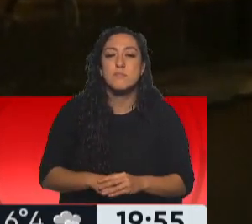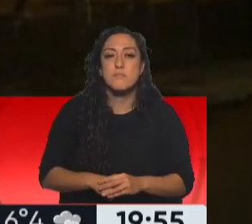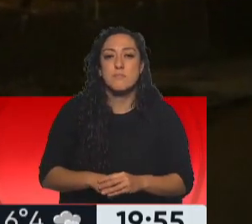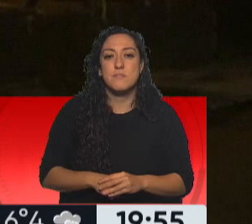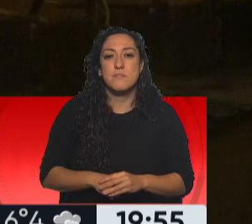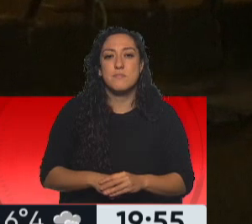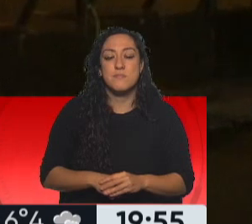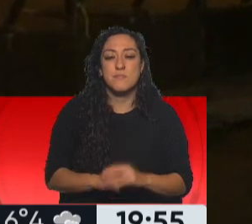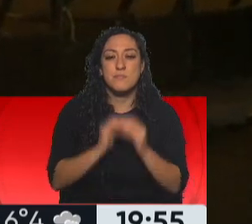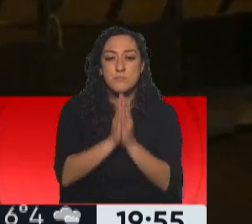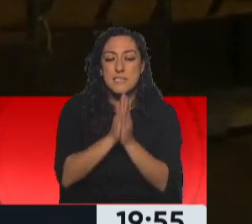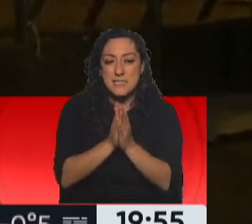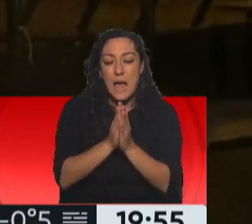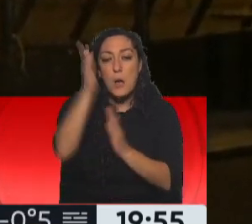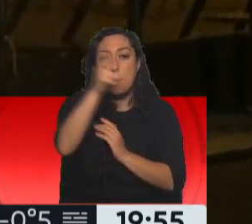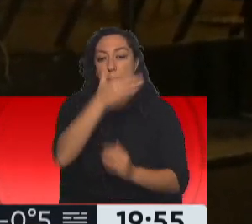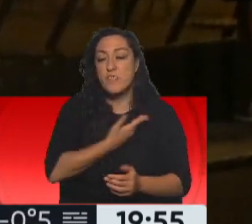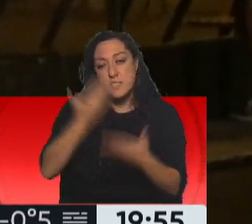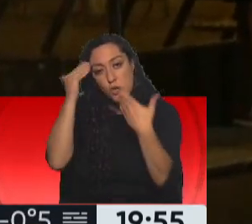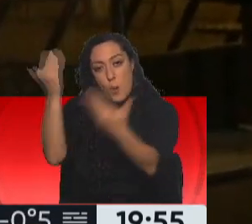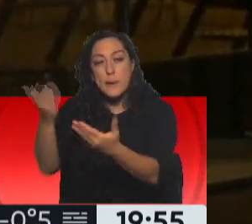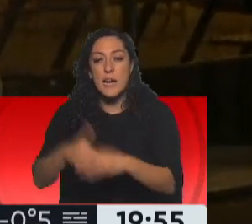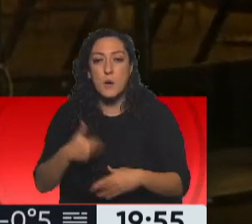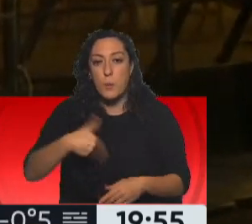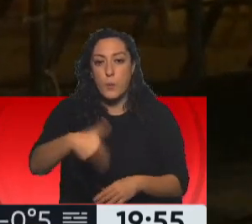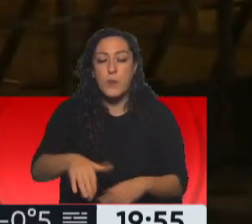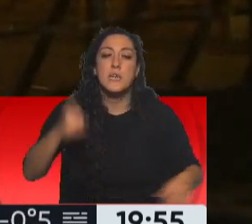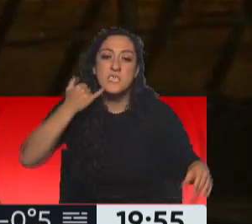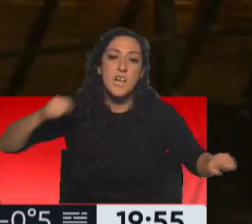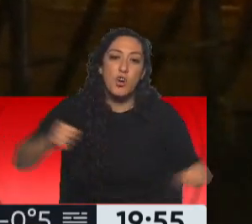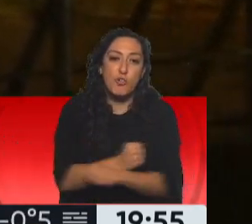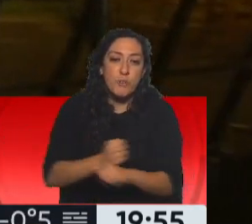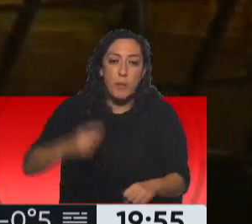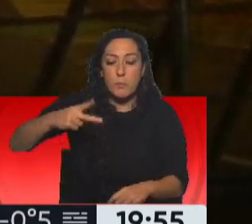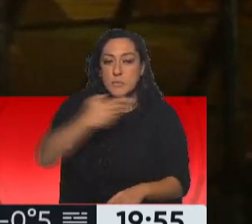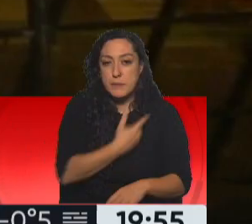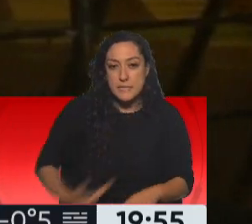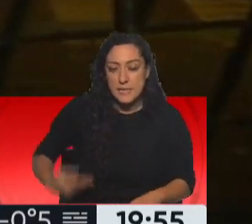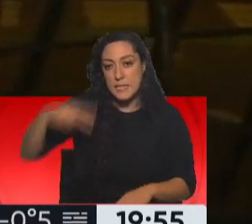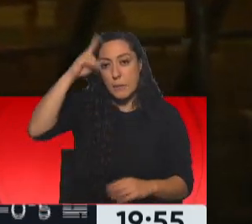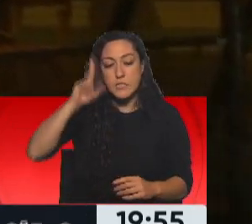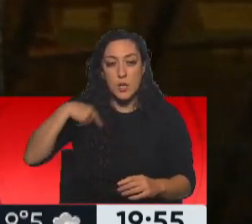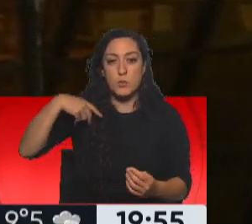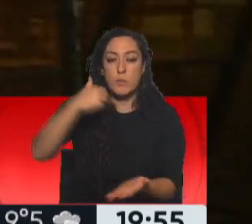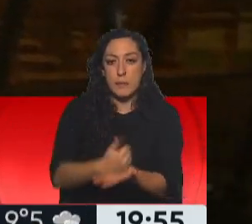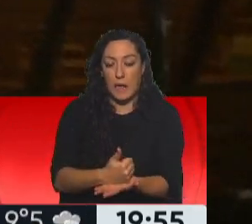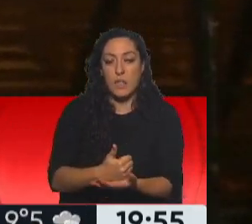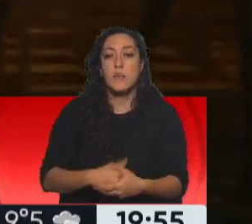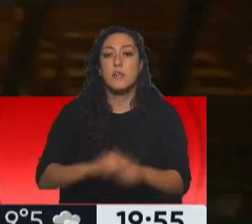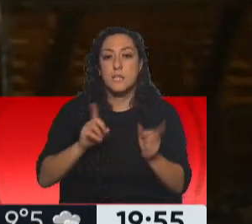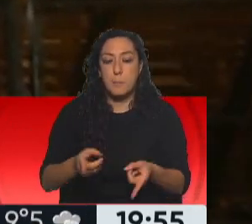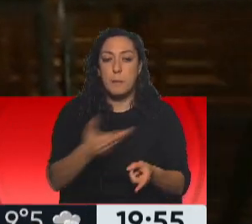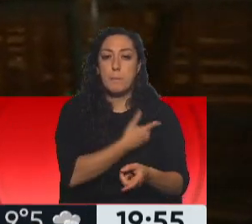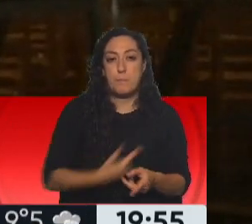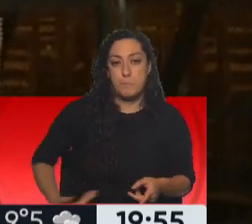la misa en conmemoración al Papa Francisco. Ya está confirmada la presencia de la vicepresidenta de la Nación, Victoria Villarruel, del jefe de